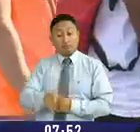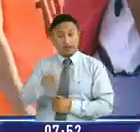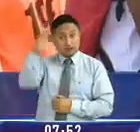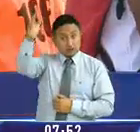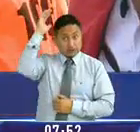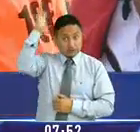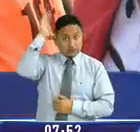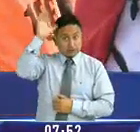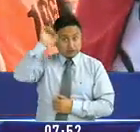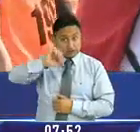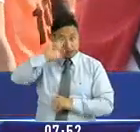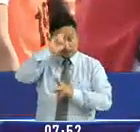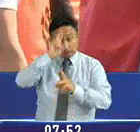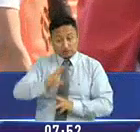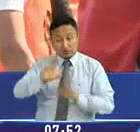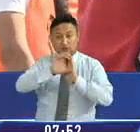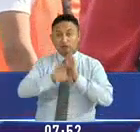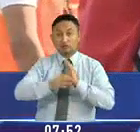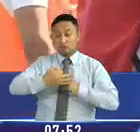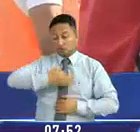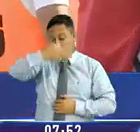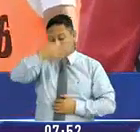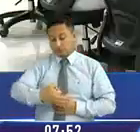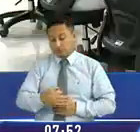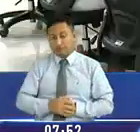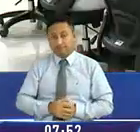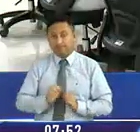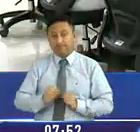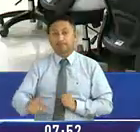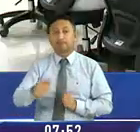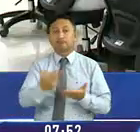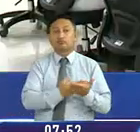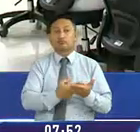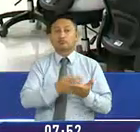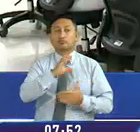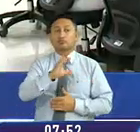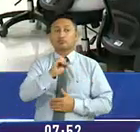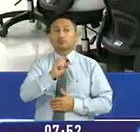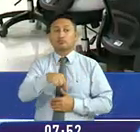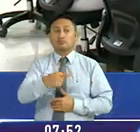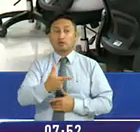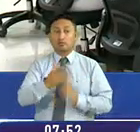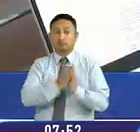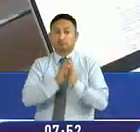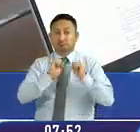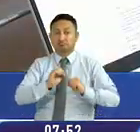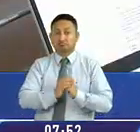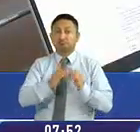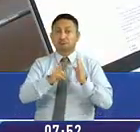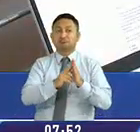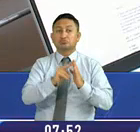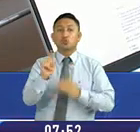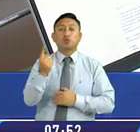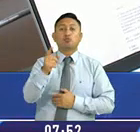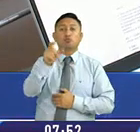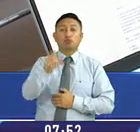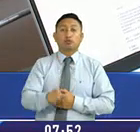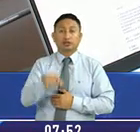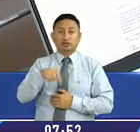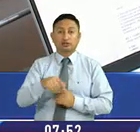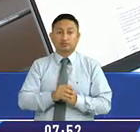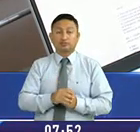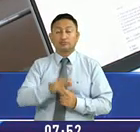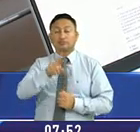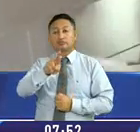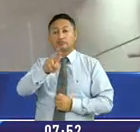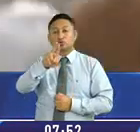protocolos y el código de ética. Ante ello, la mesa técnica del COE ha solicitado un registro único de aficionados, RUA, que determinará